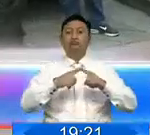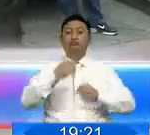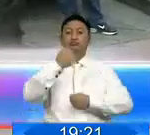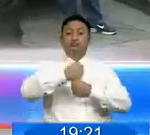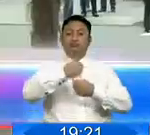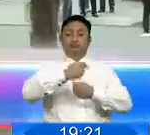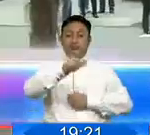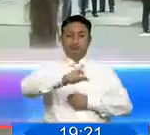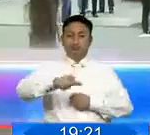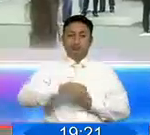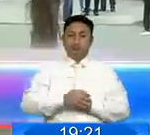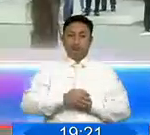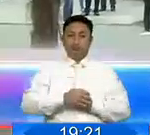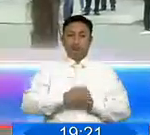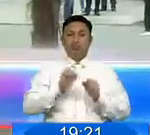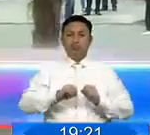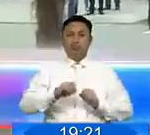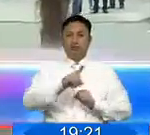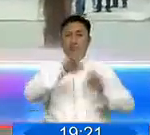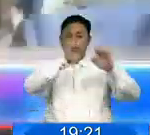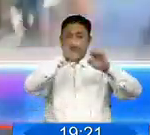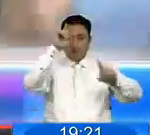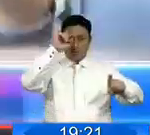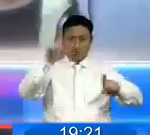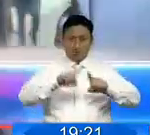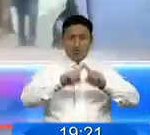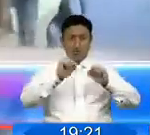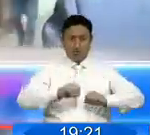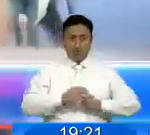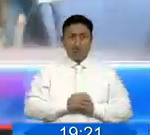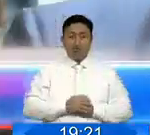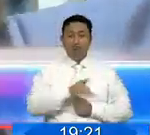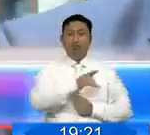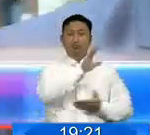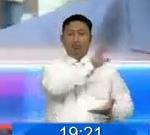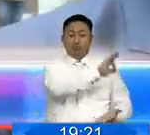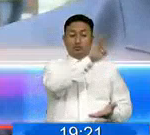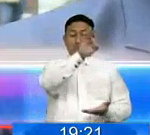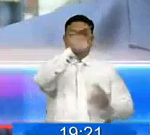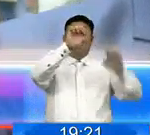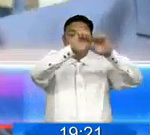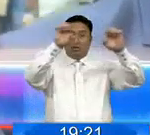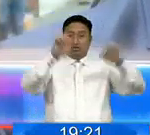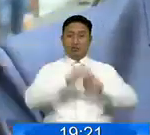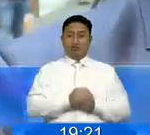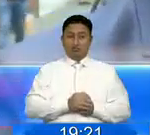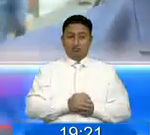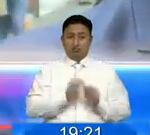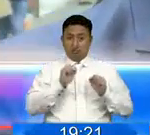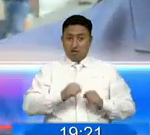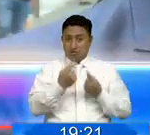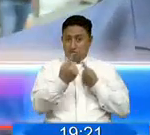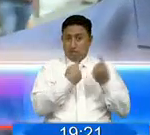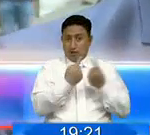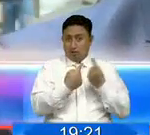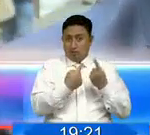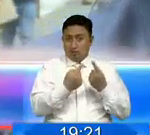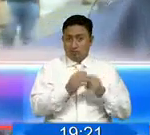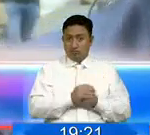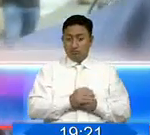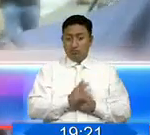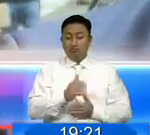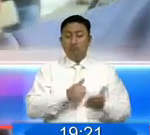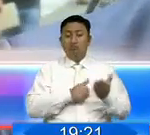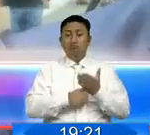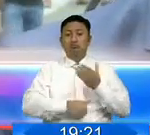que exista una mediación con la petrolera china. Que el señor representante de la compañía Andes Petroleum acceda a un diálogo. El